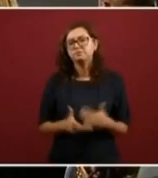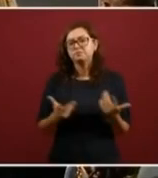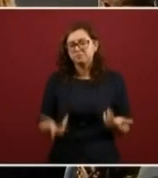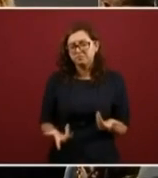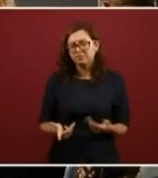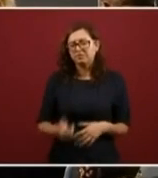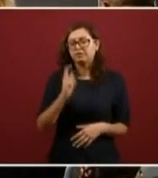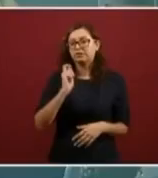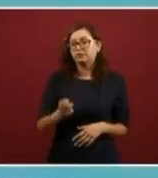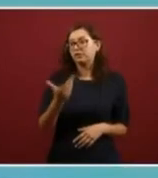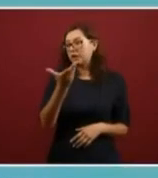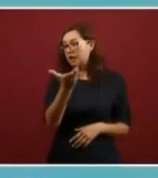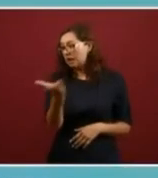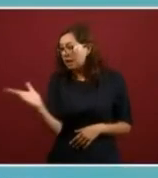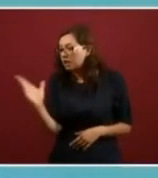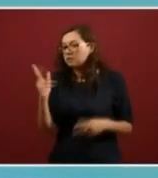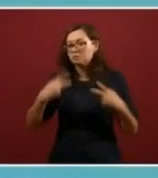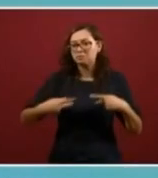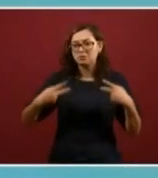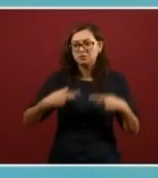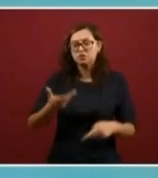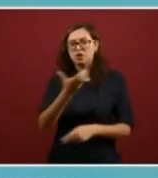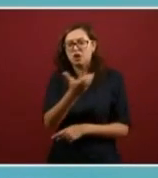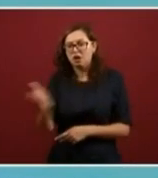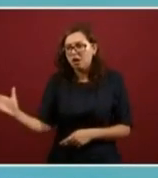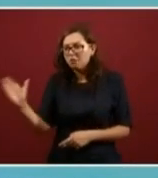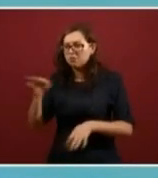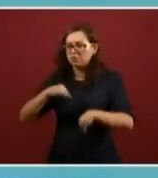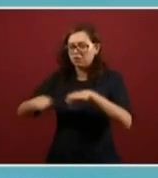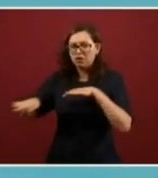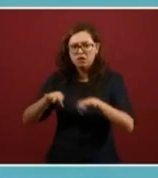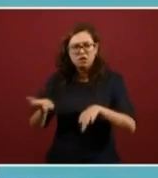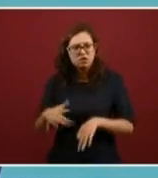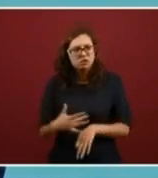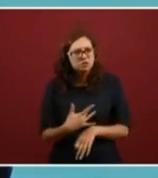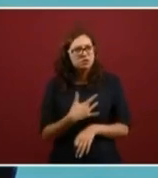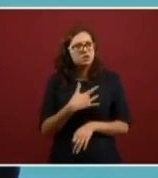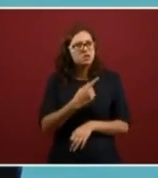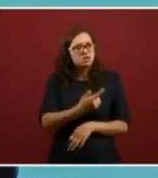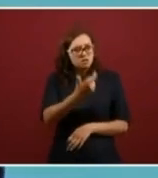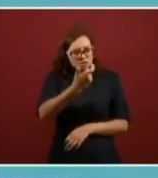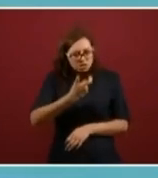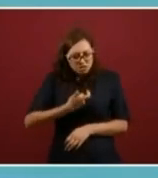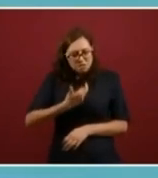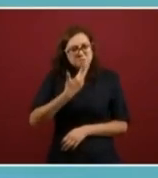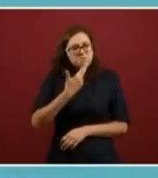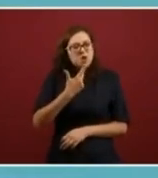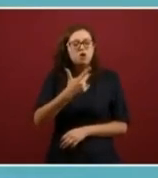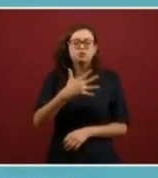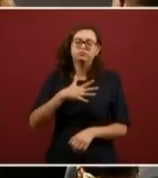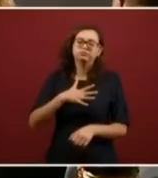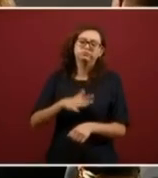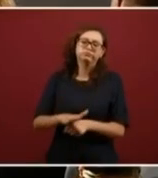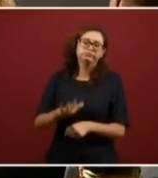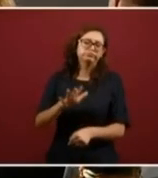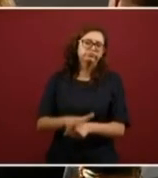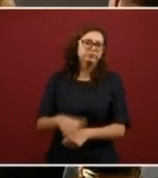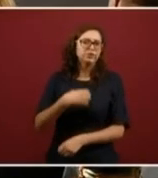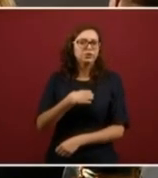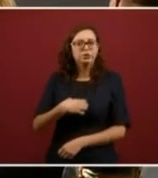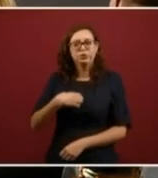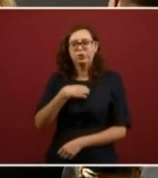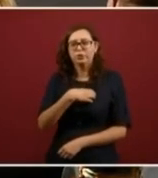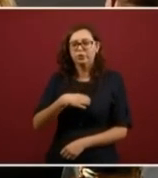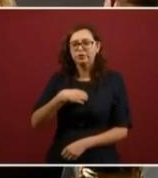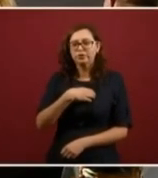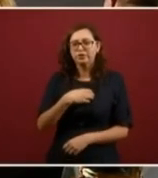pueden verificar, se encuentran muy satisfechos con este nivel de precio. Ahora bien, ¿a